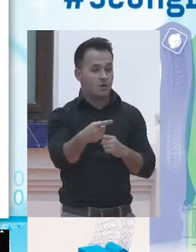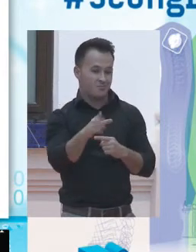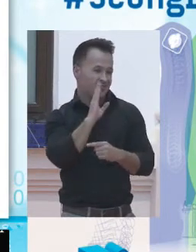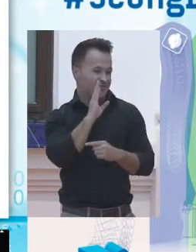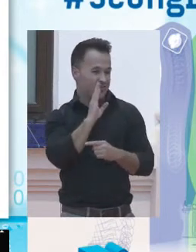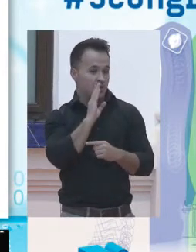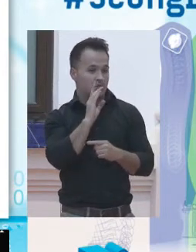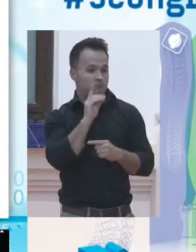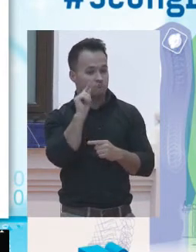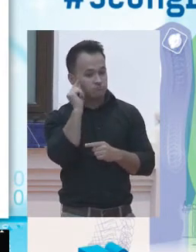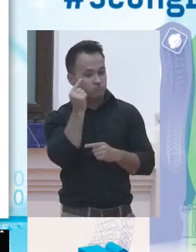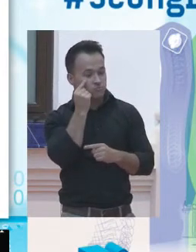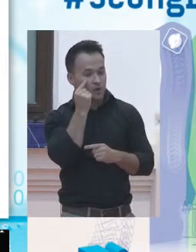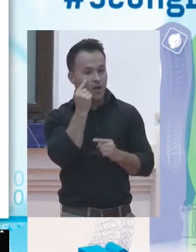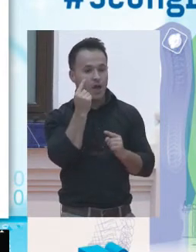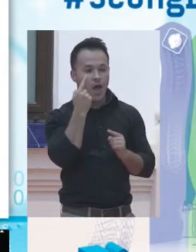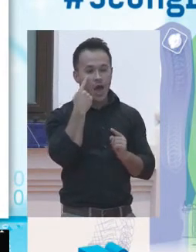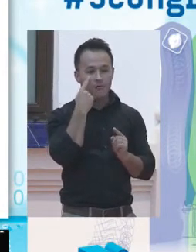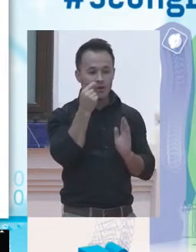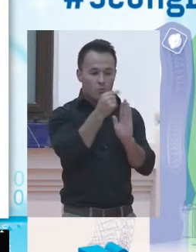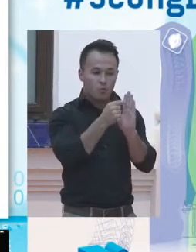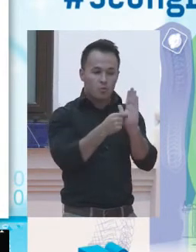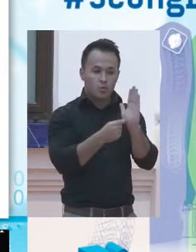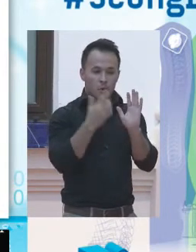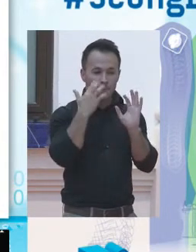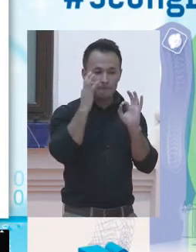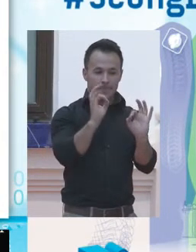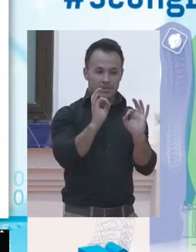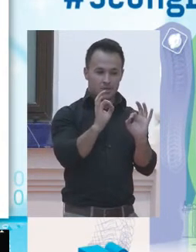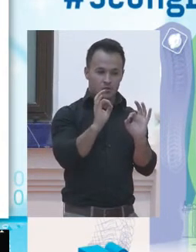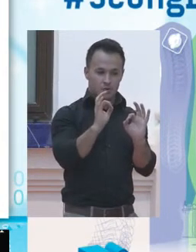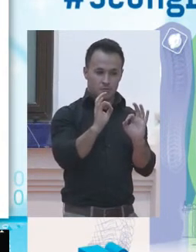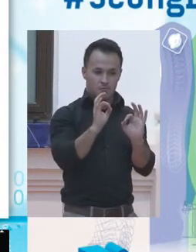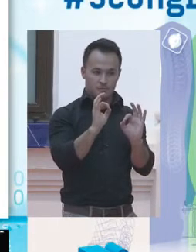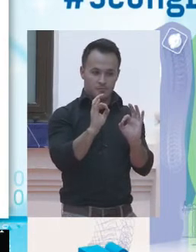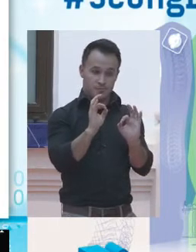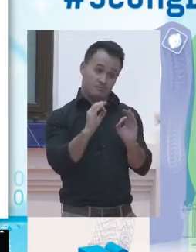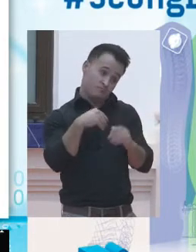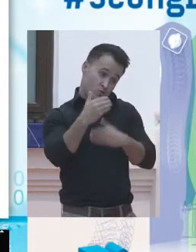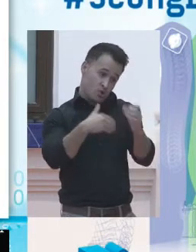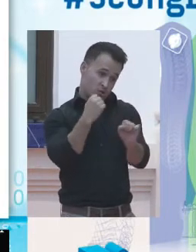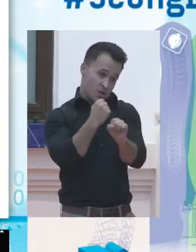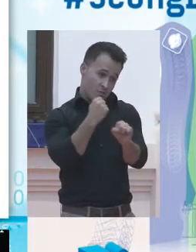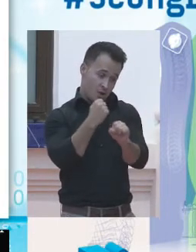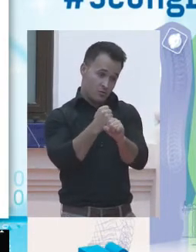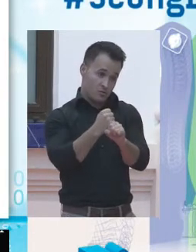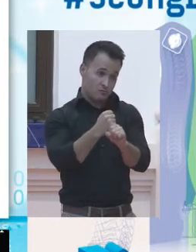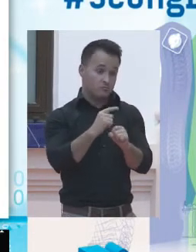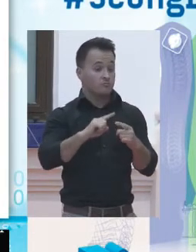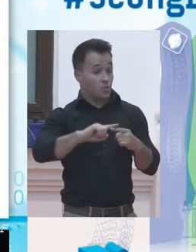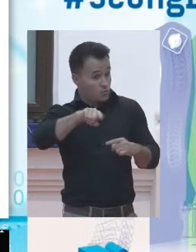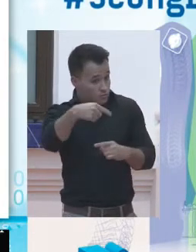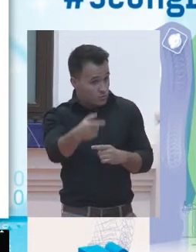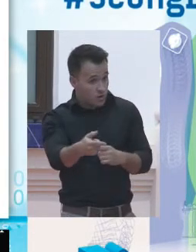a identificar puntos críticos en nuestro trabajo que nos ha llevado o bien